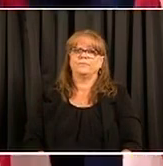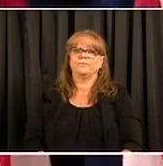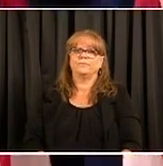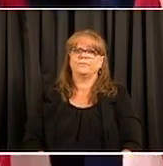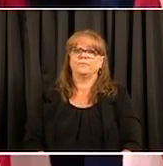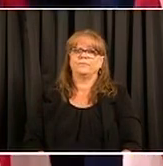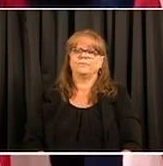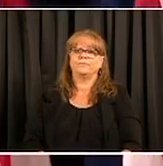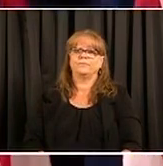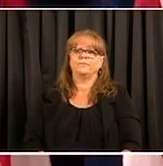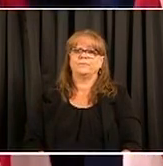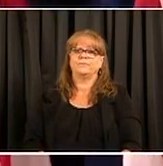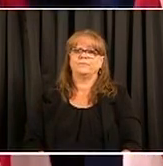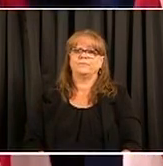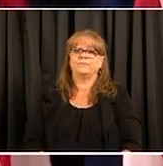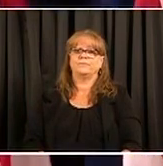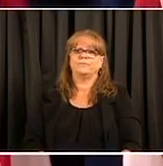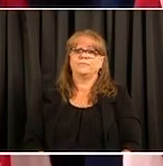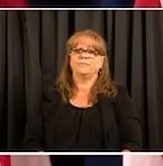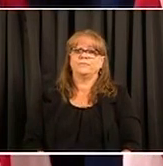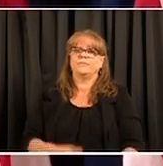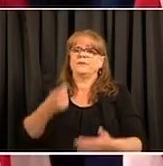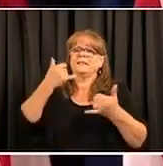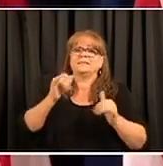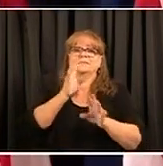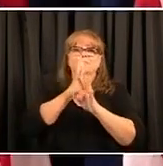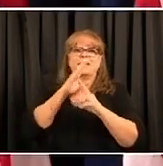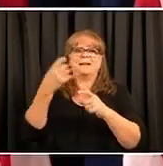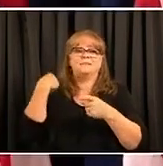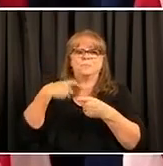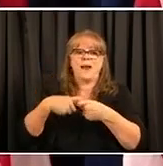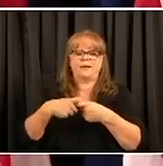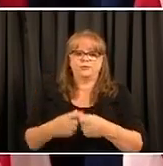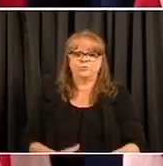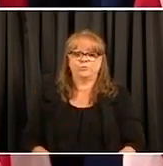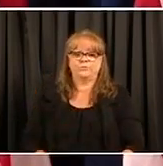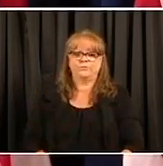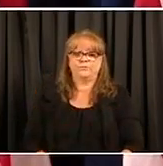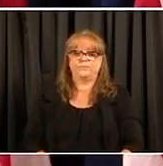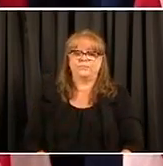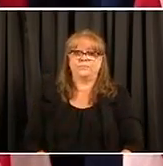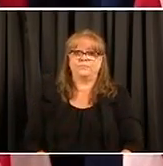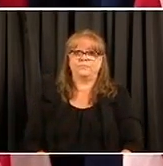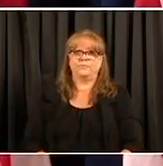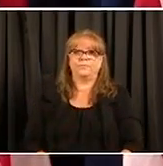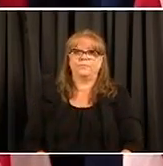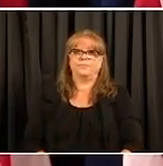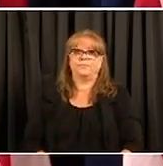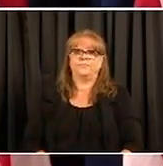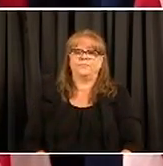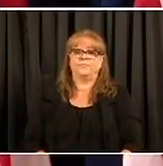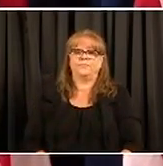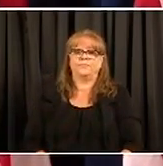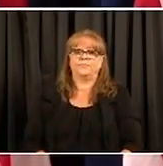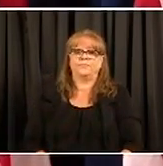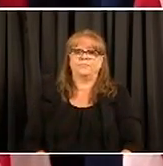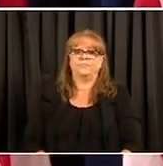importante llevar tapabocas cuando están cerca de otra gente, pero también es importante tener distancia más